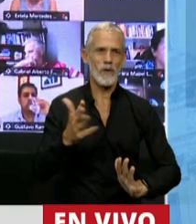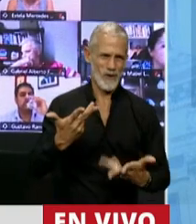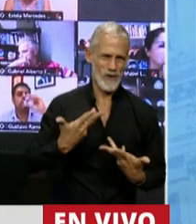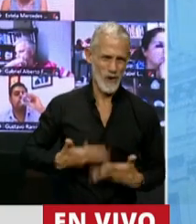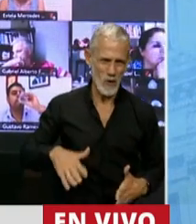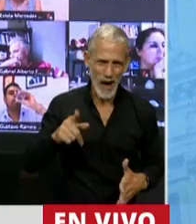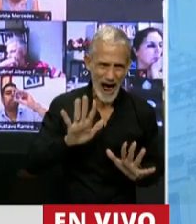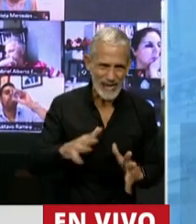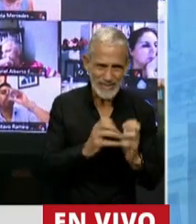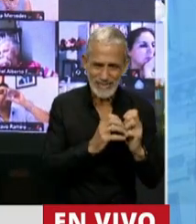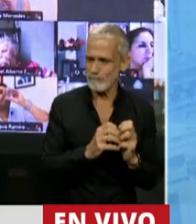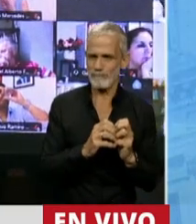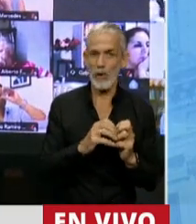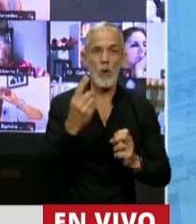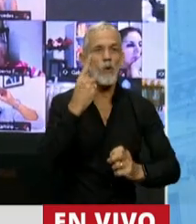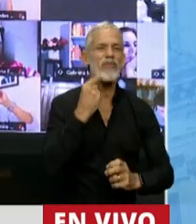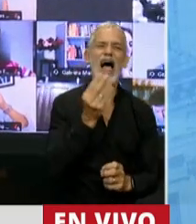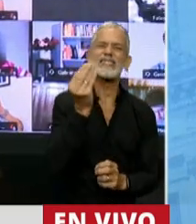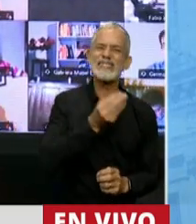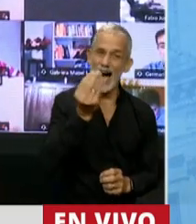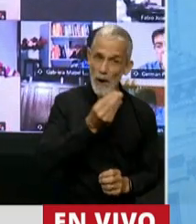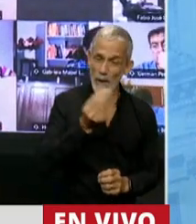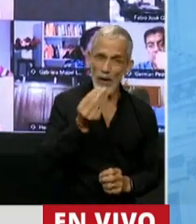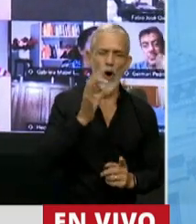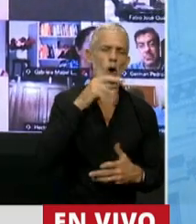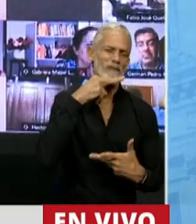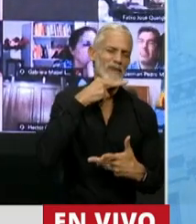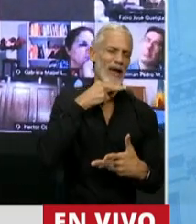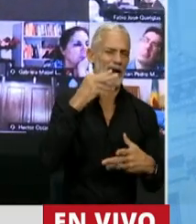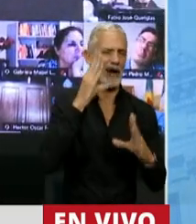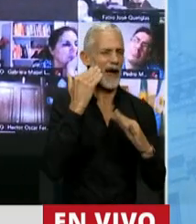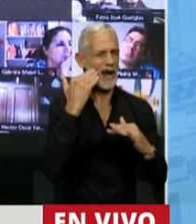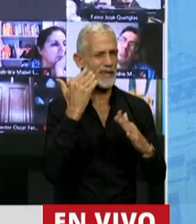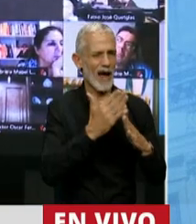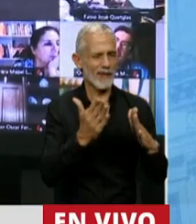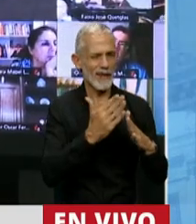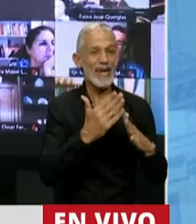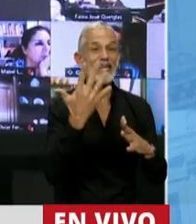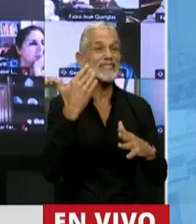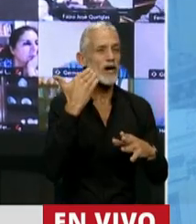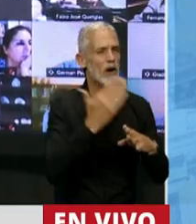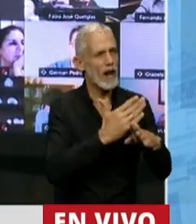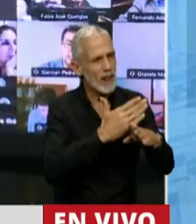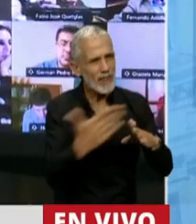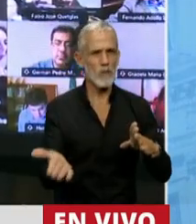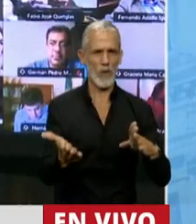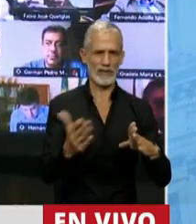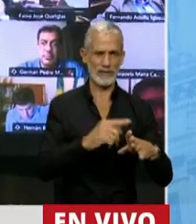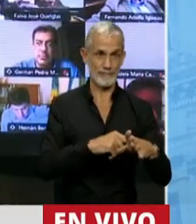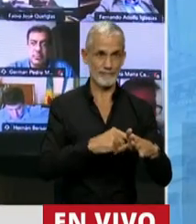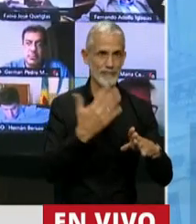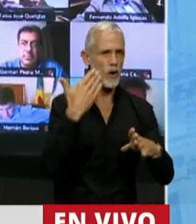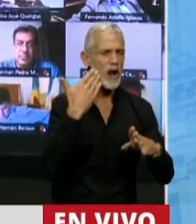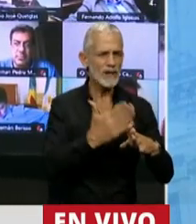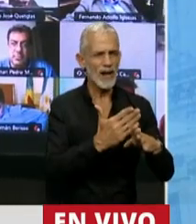natural que un día sábado o un día viernes, después de las 5 de la tarde, según